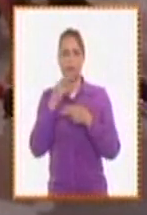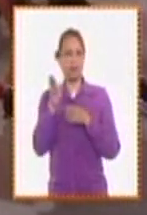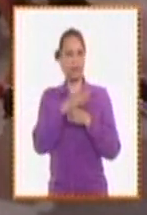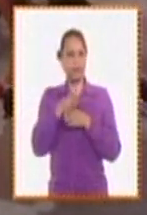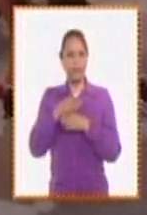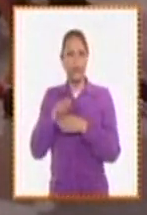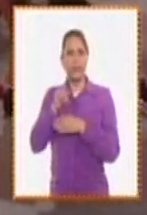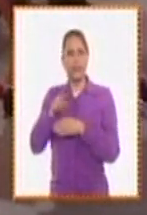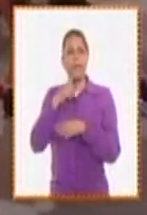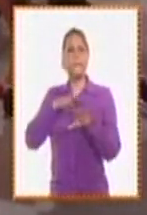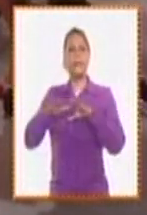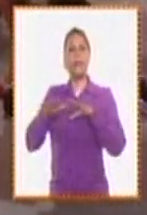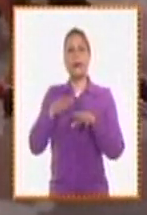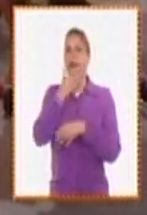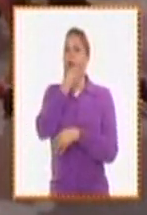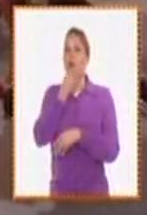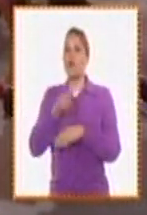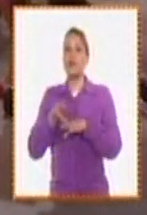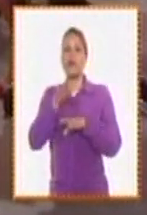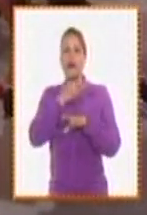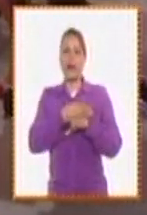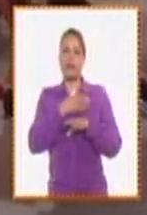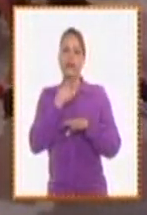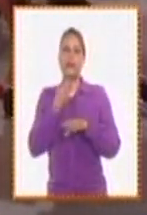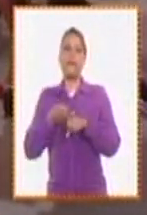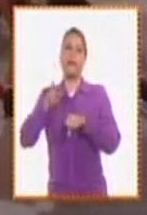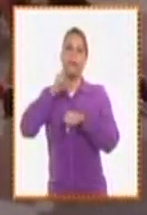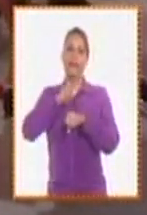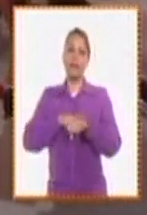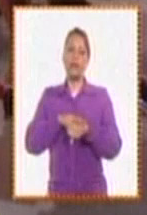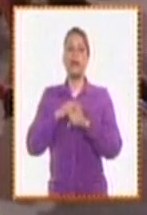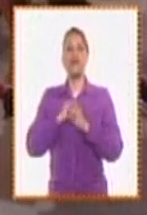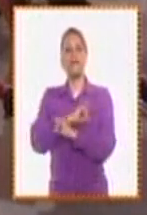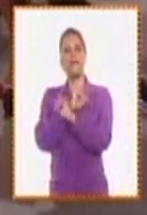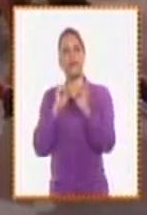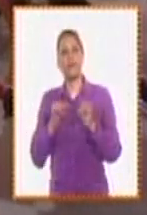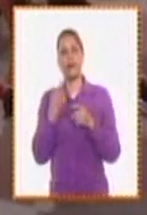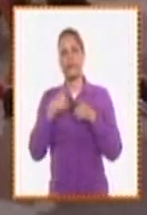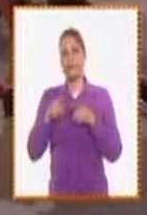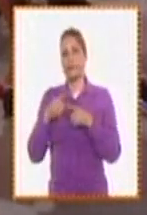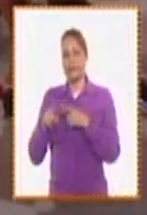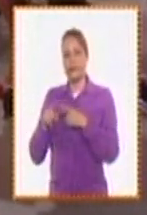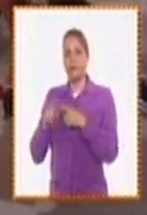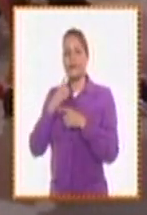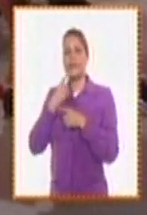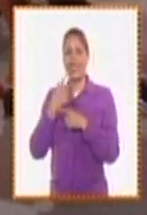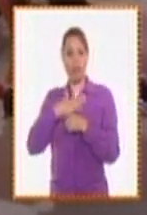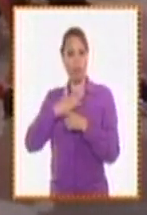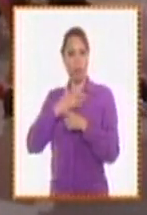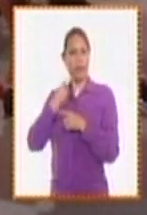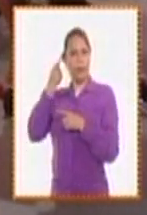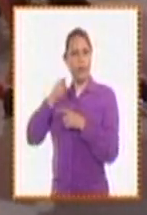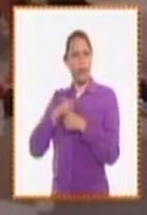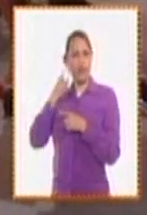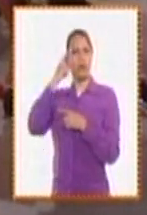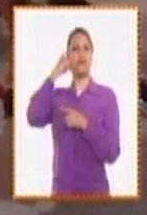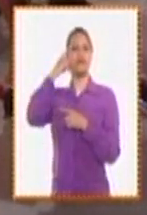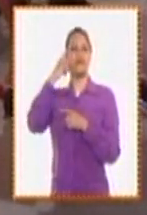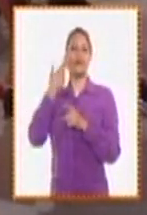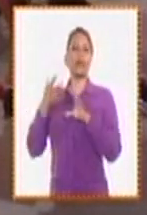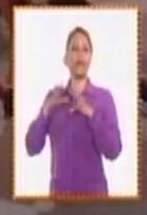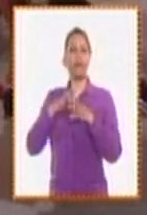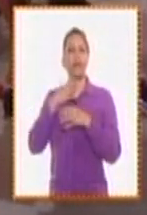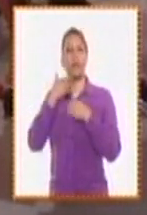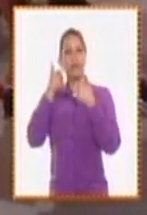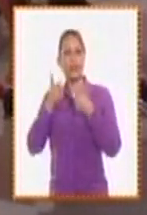para preparar a nuestros muchachos, brindarle información a nuestros jóvenes y que ellos mismos en sus códigos puedan contribuir de una manera más